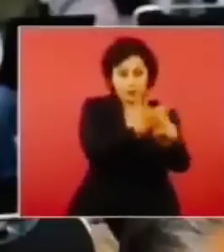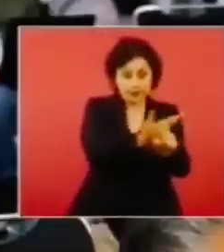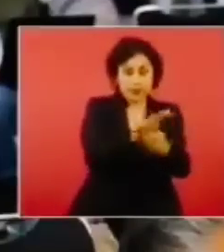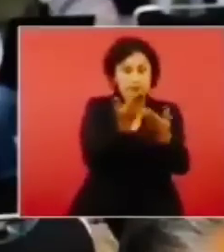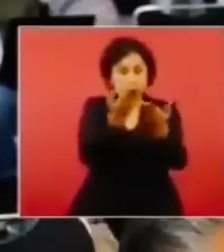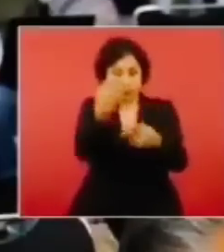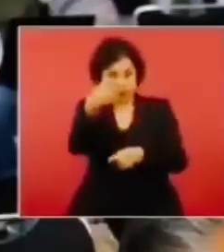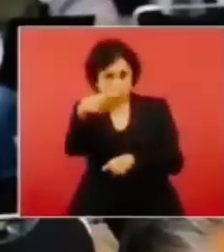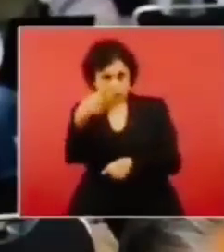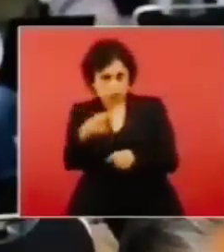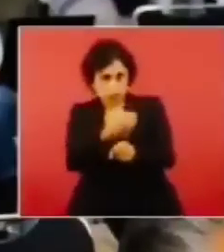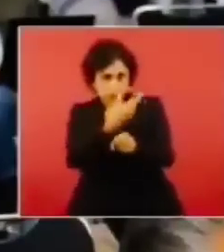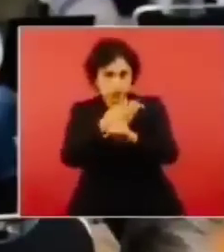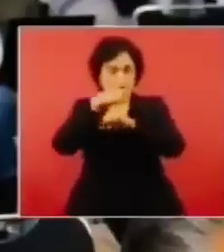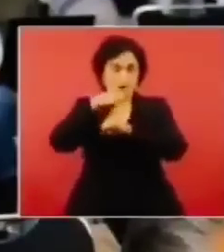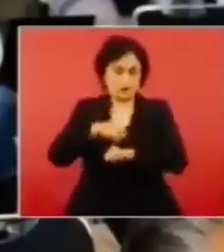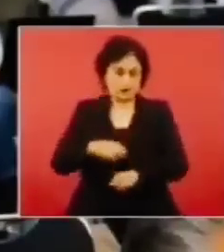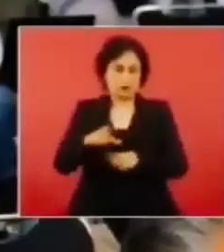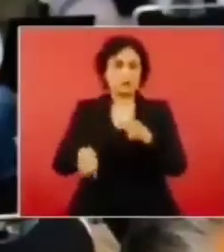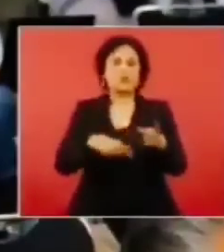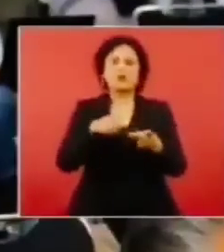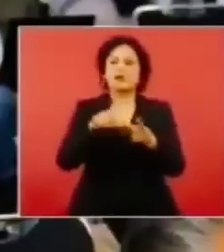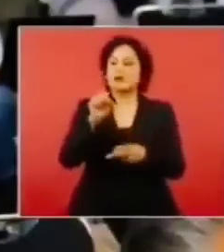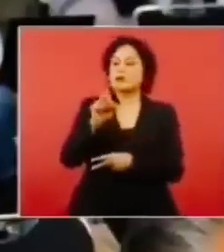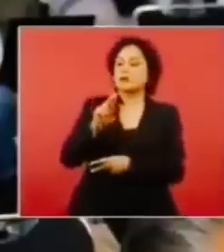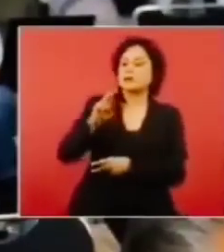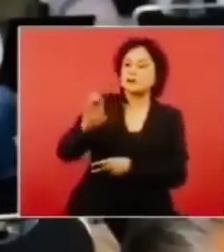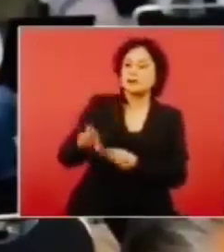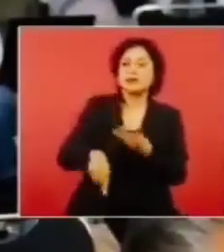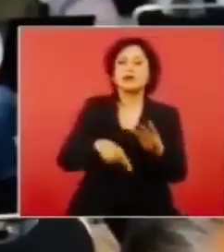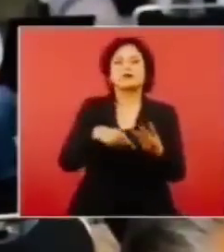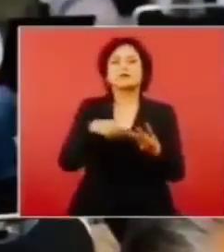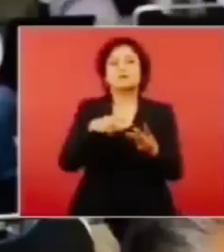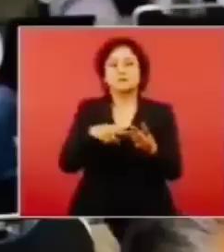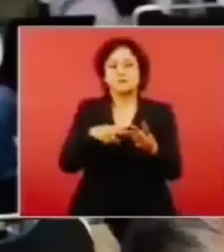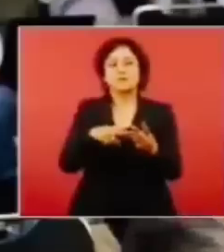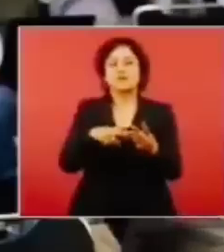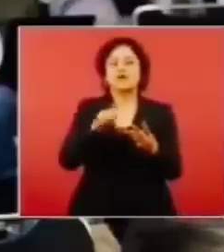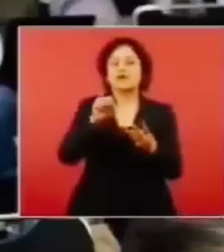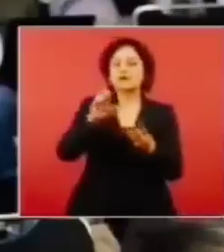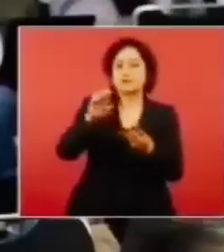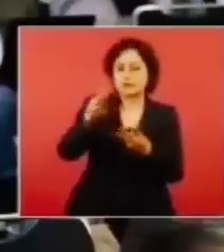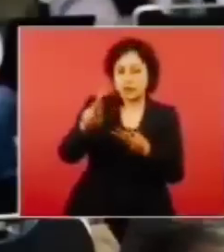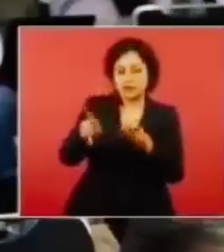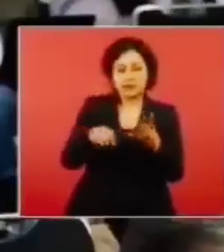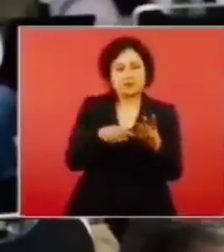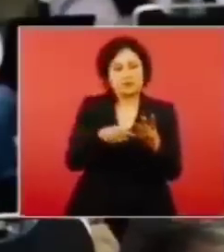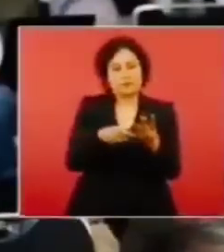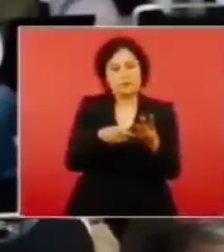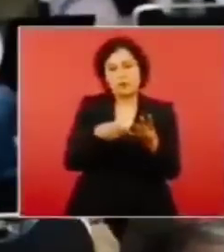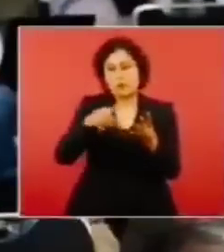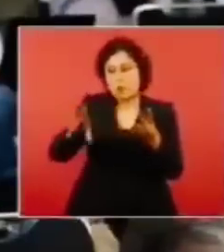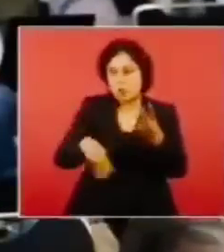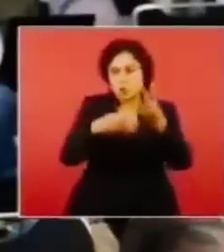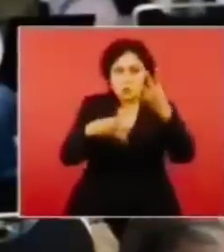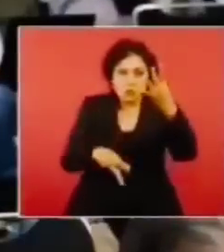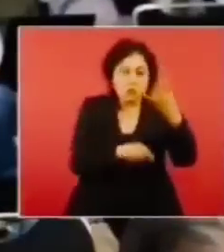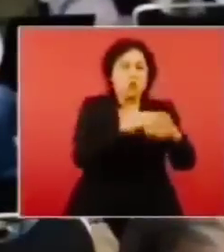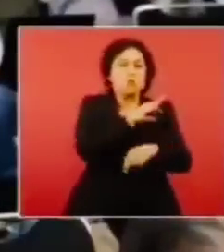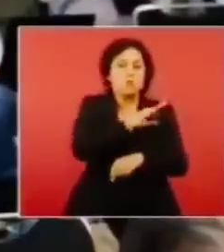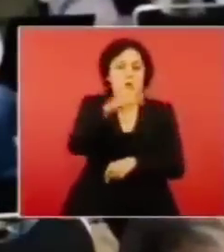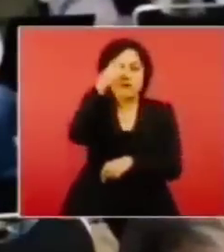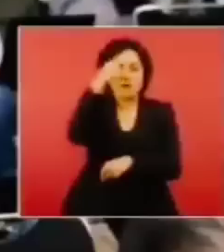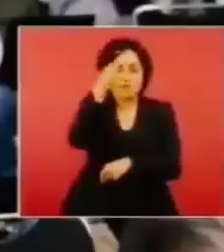de gobernación como es relaciones exteriores Secretaría de Educación Pública Y por supuesto quien quiera sumarse a